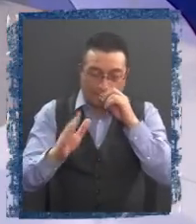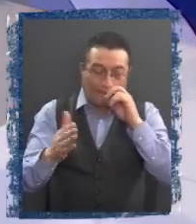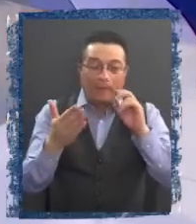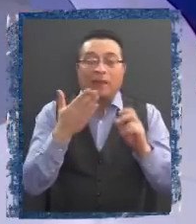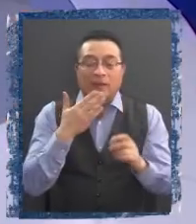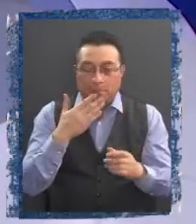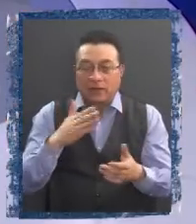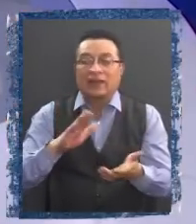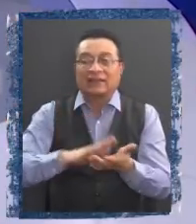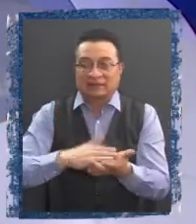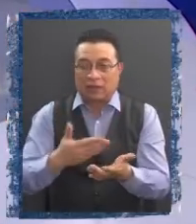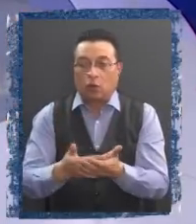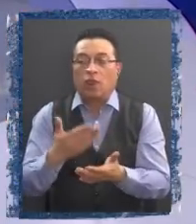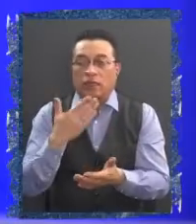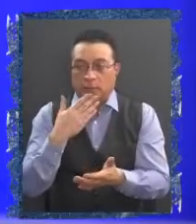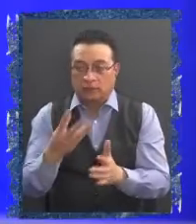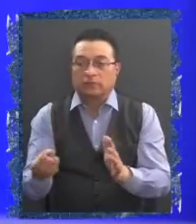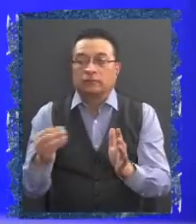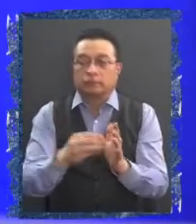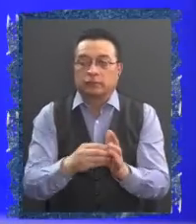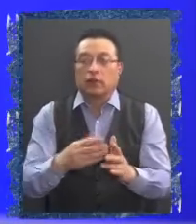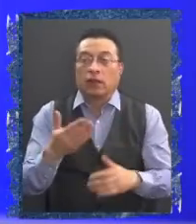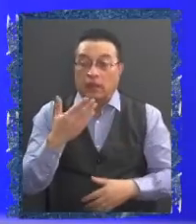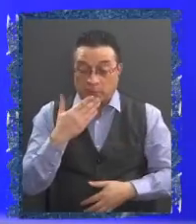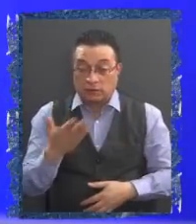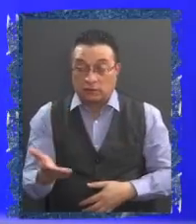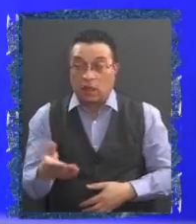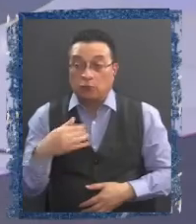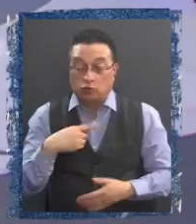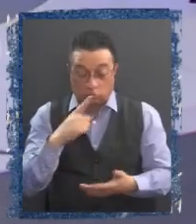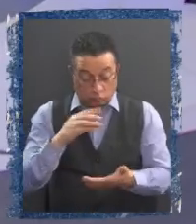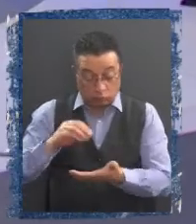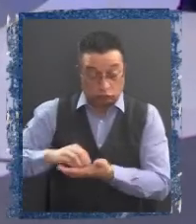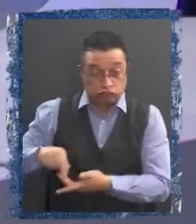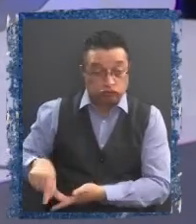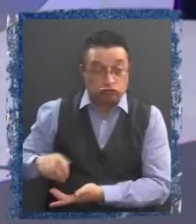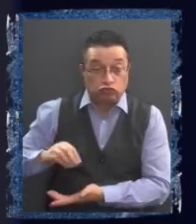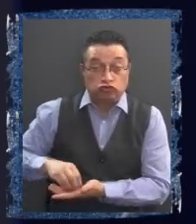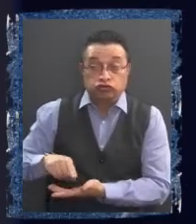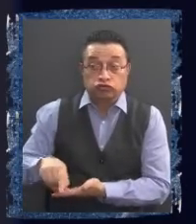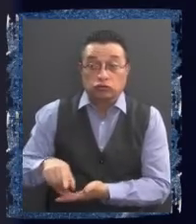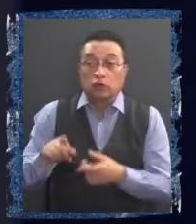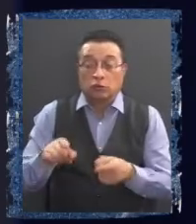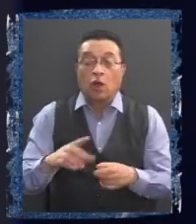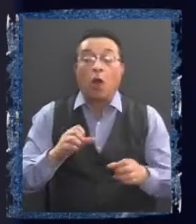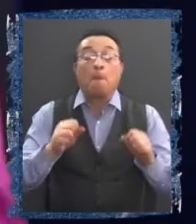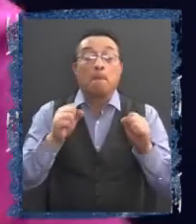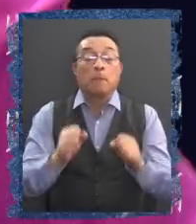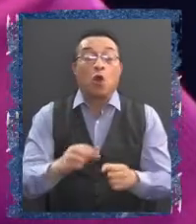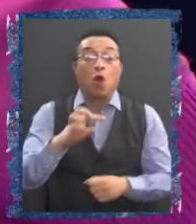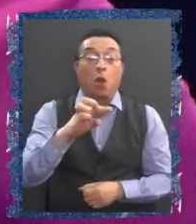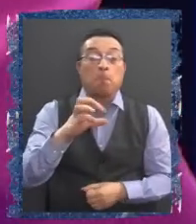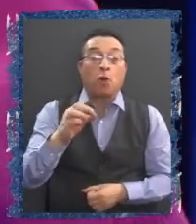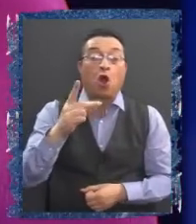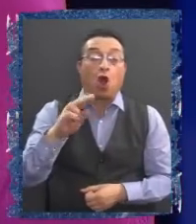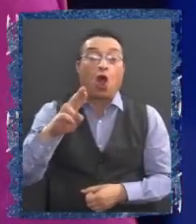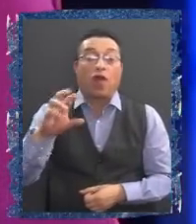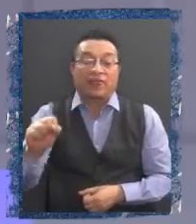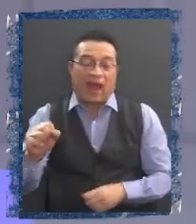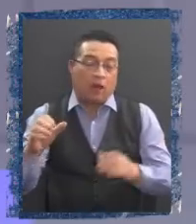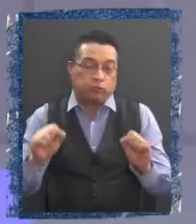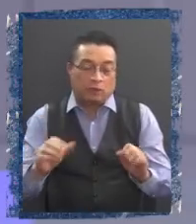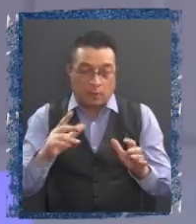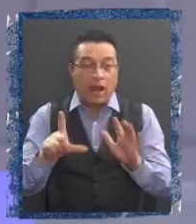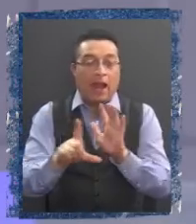salud se piensa que dice empleadores, pero yo lo tengo aquí en el artículo del derecho a salud. Podrá y es motivo de ley y de discusión.